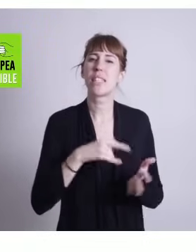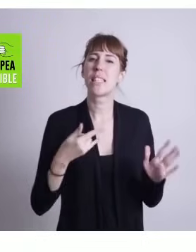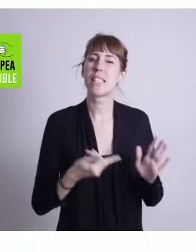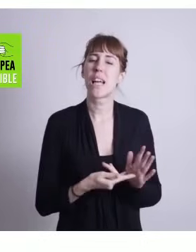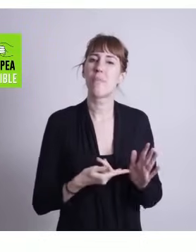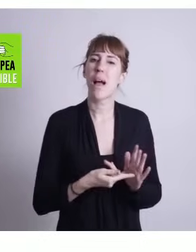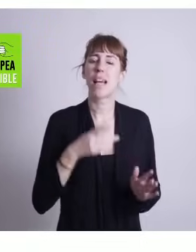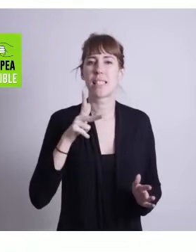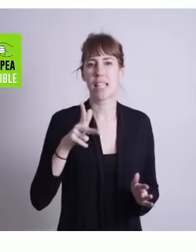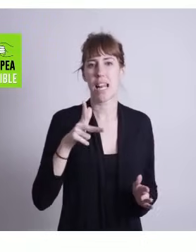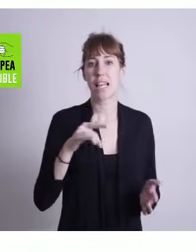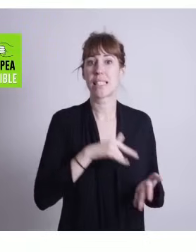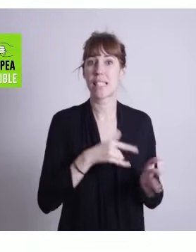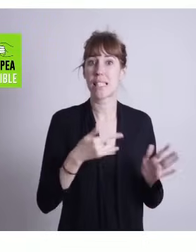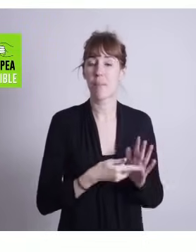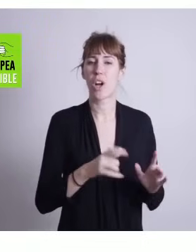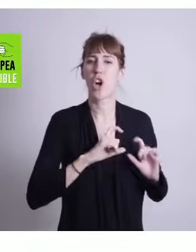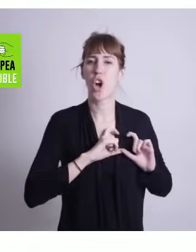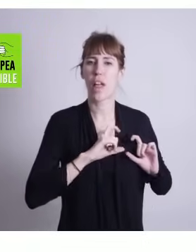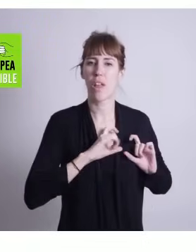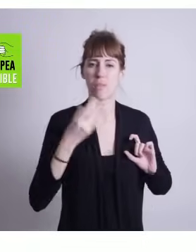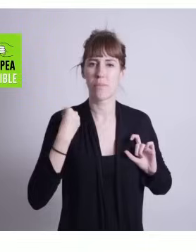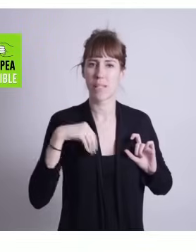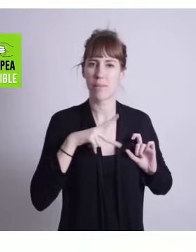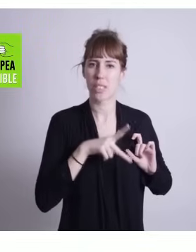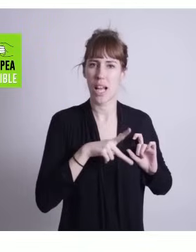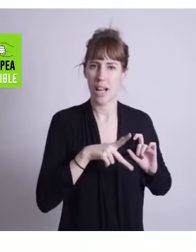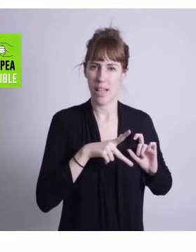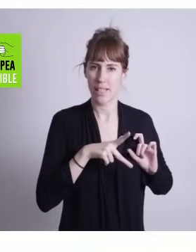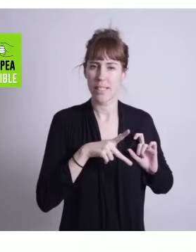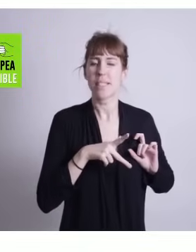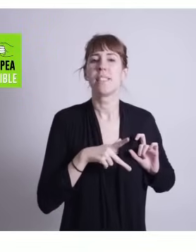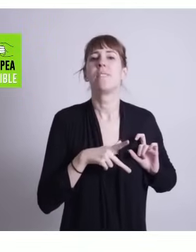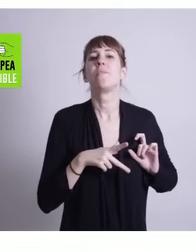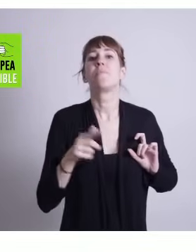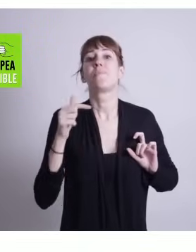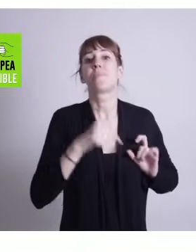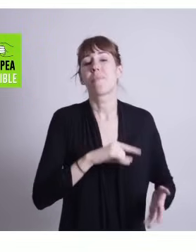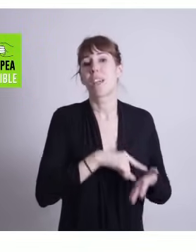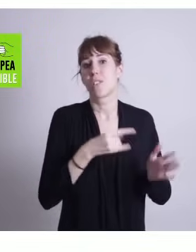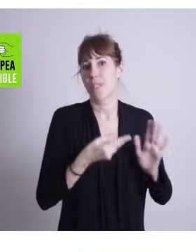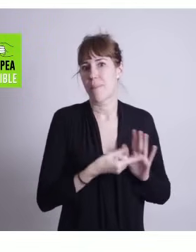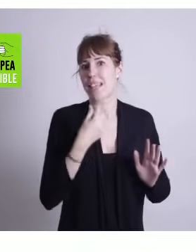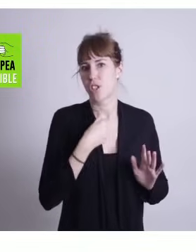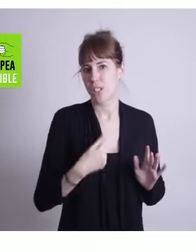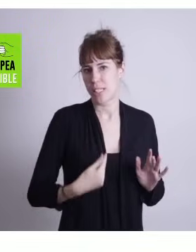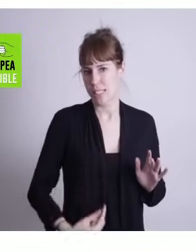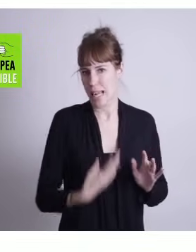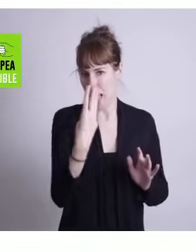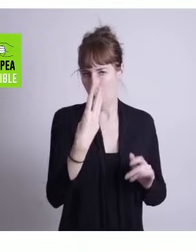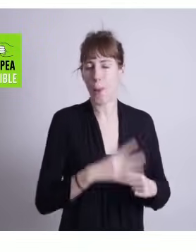nuestro sistema corazón, lo que es el chakra corazón, que llamamos en realidad es un sistema formado por tres. El